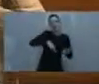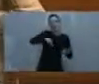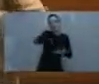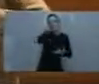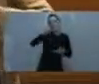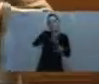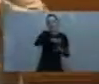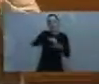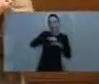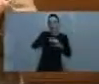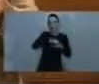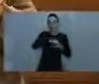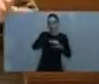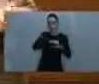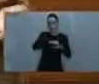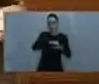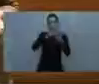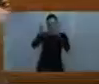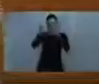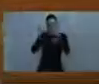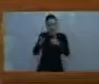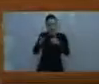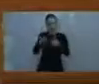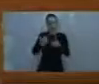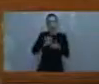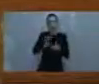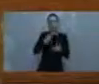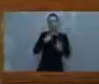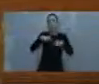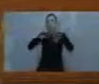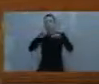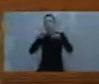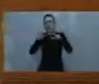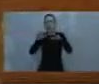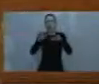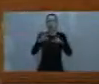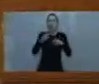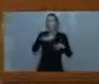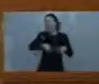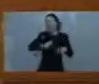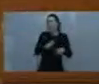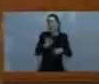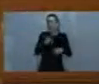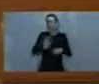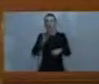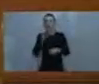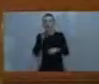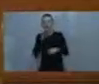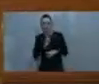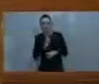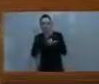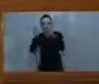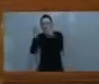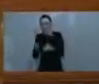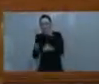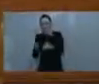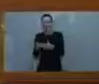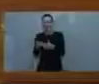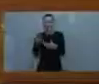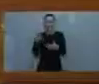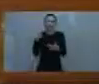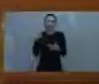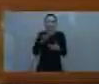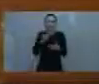más antipática, usted o el portavoz de Podemos o el señor Llamazares. Usted es un gran maniático y me va